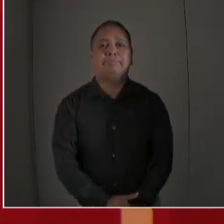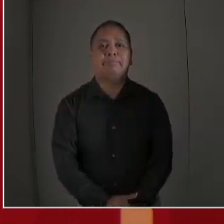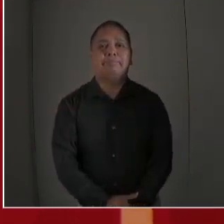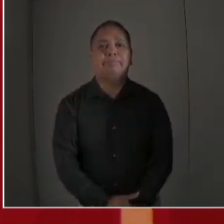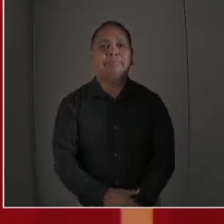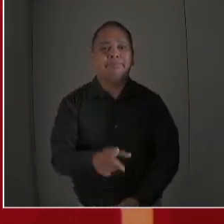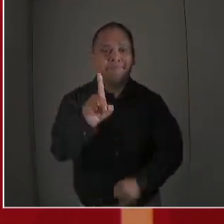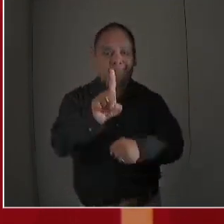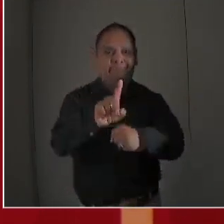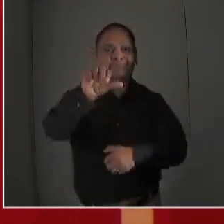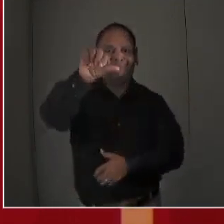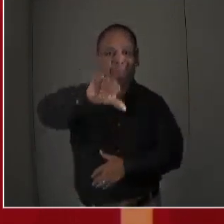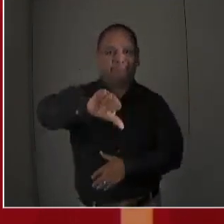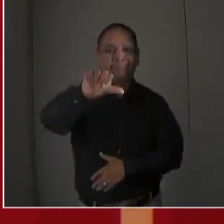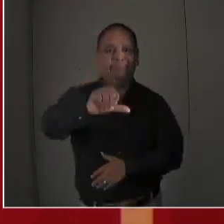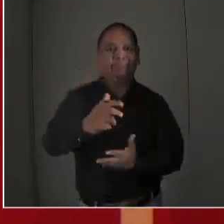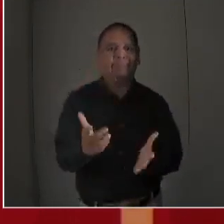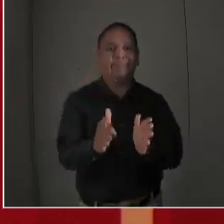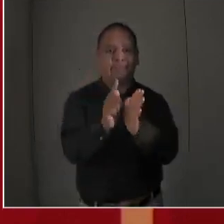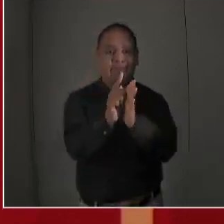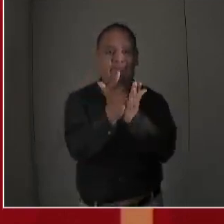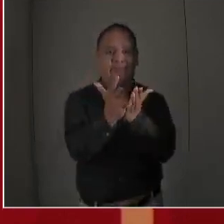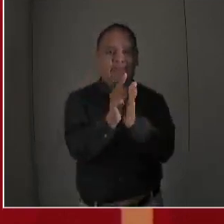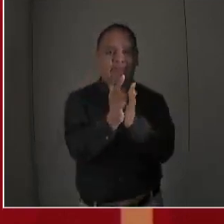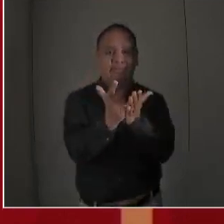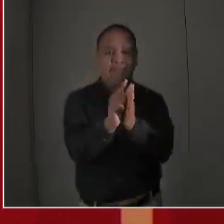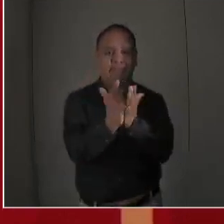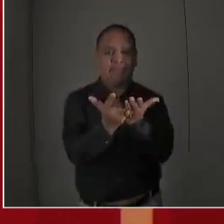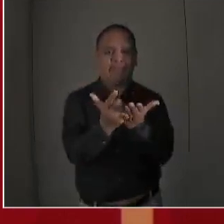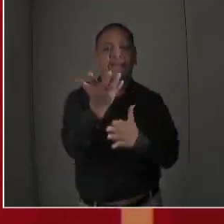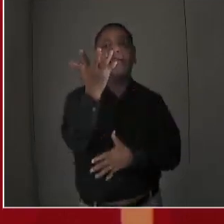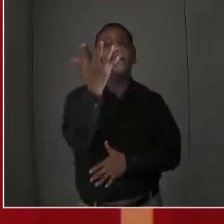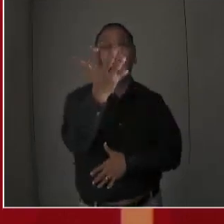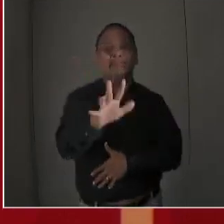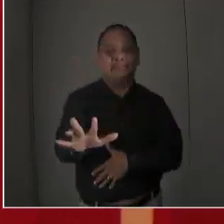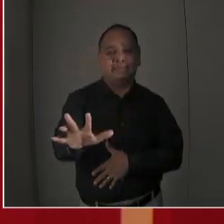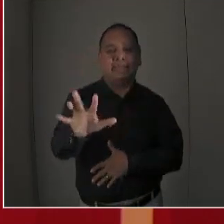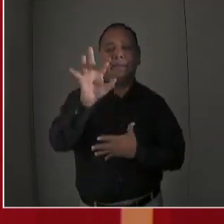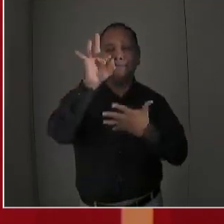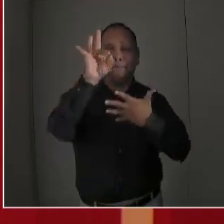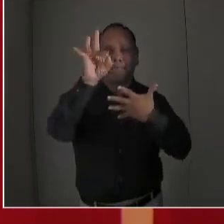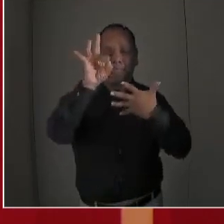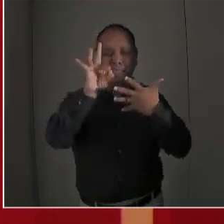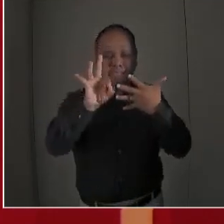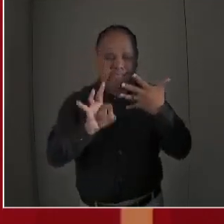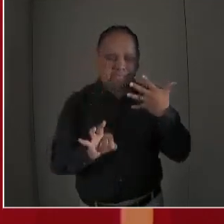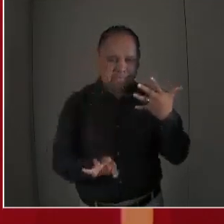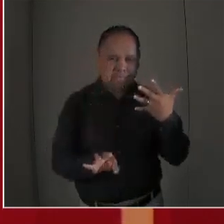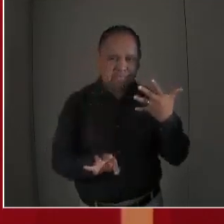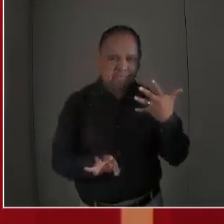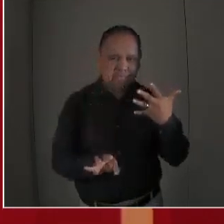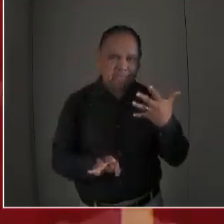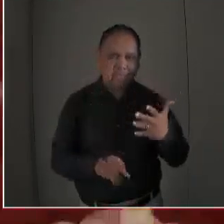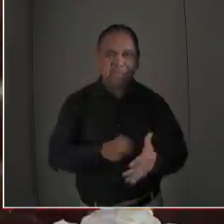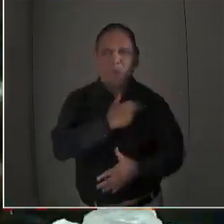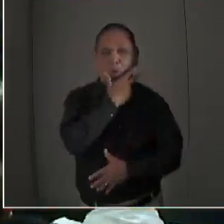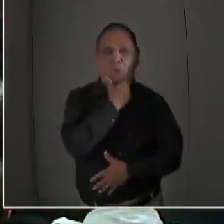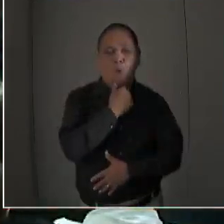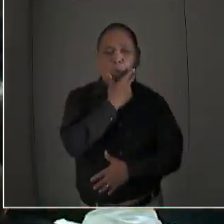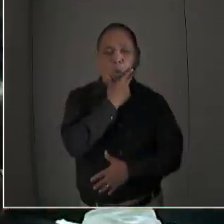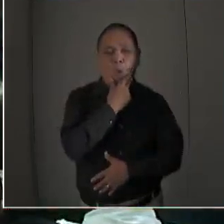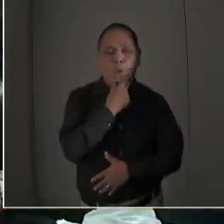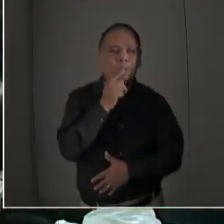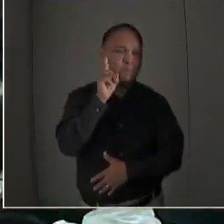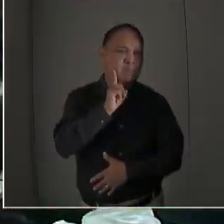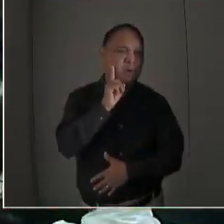hoy les entregamos un librillo de los 100 postulados de un o una morenista.